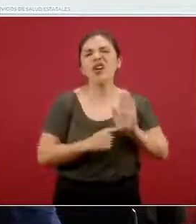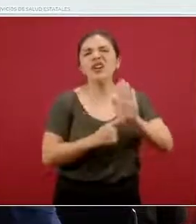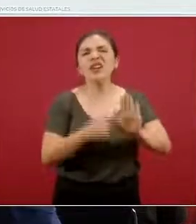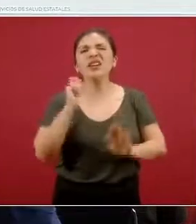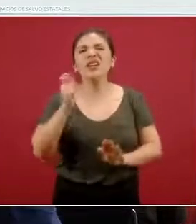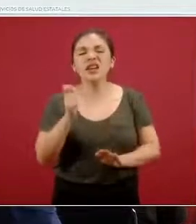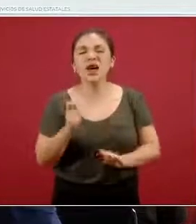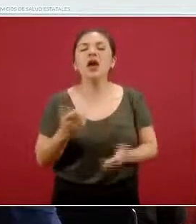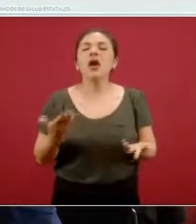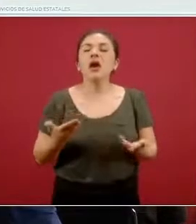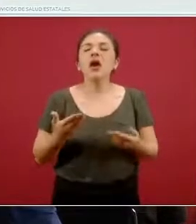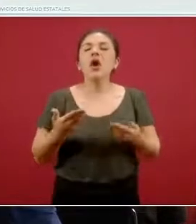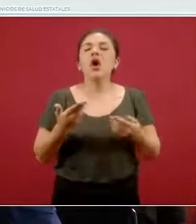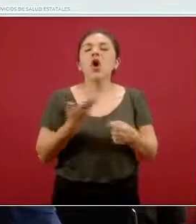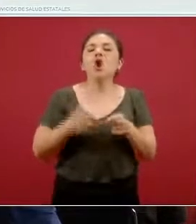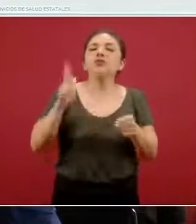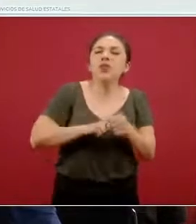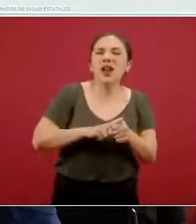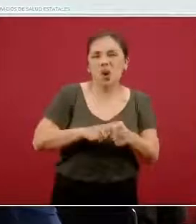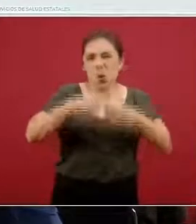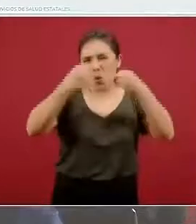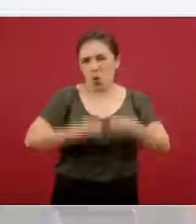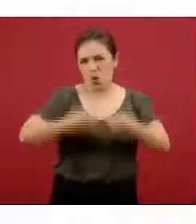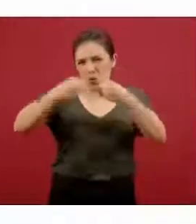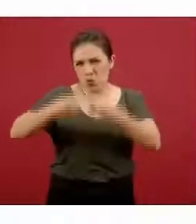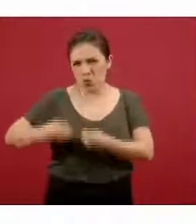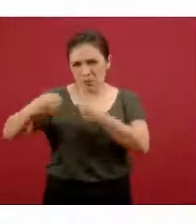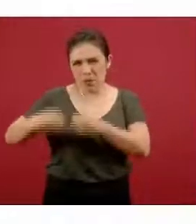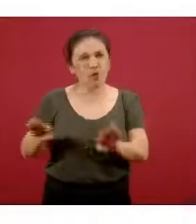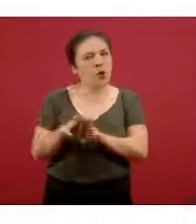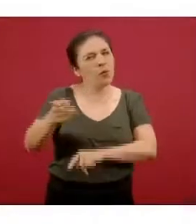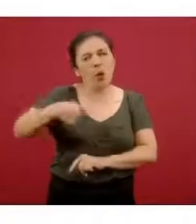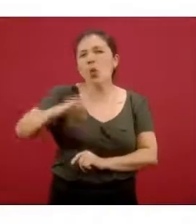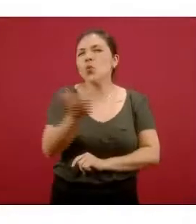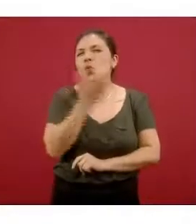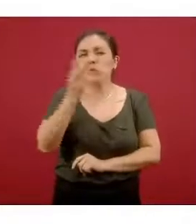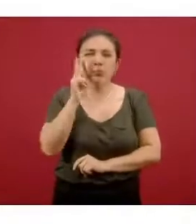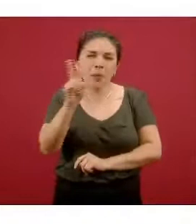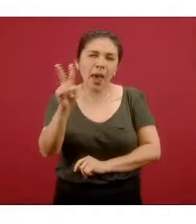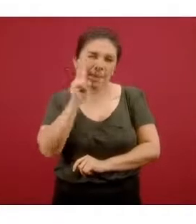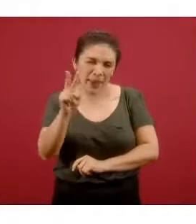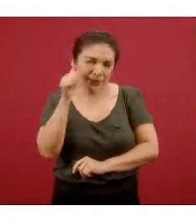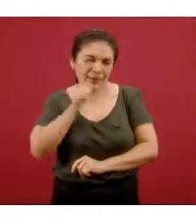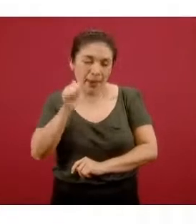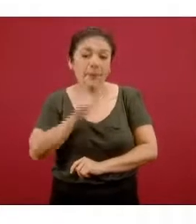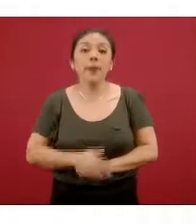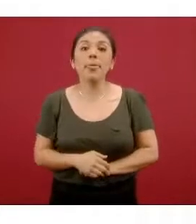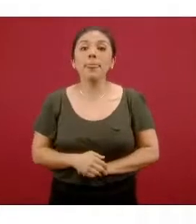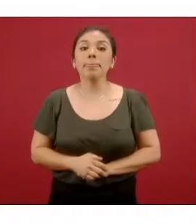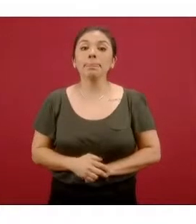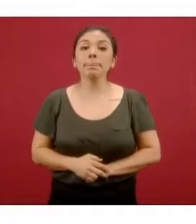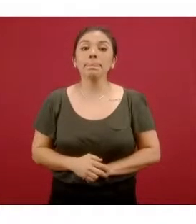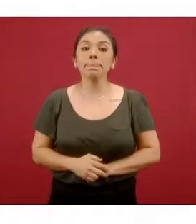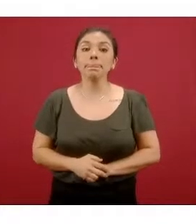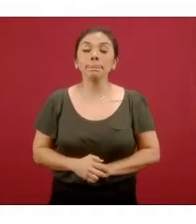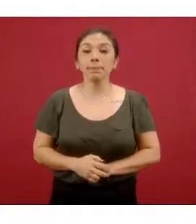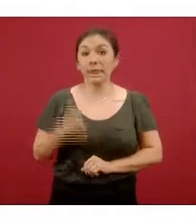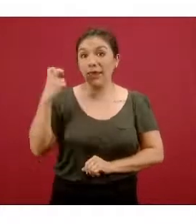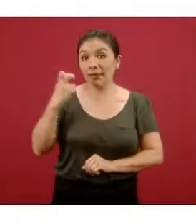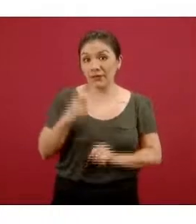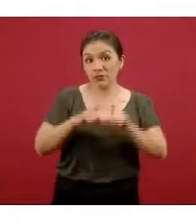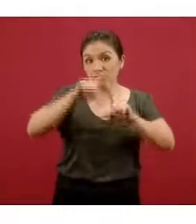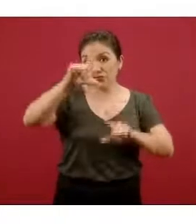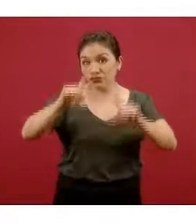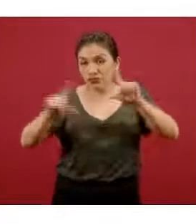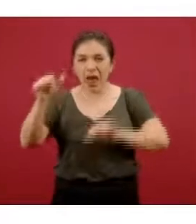la ocupación y disponibilidad hospitalaria en los formatos conocidos anteriormente. El gráfico que presentamos el día